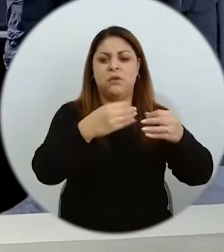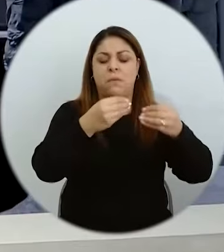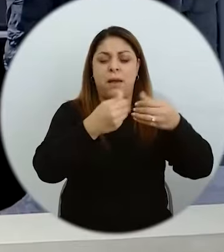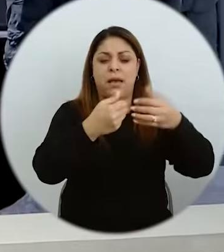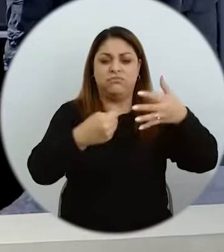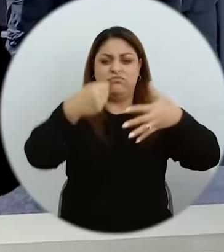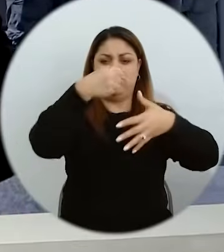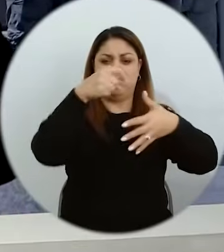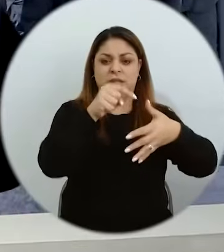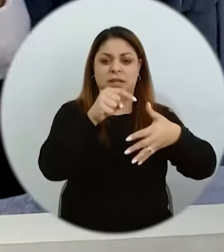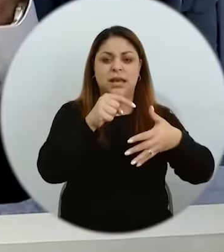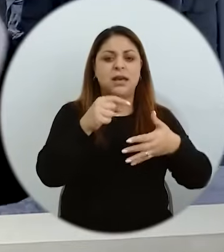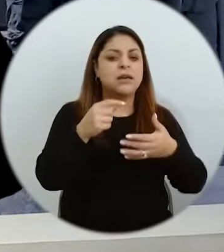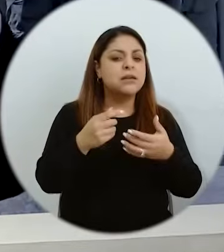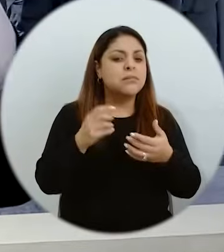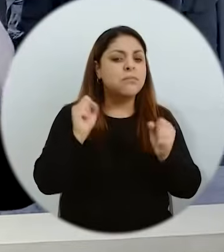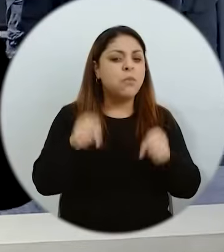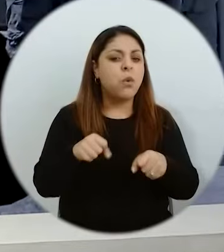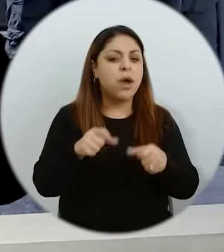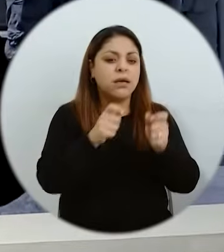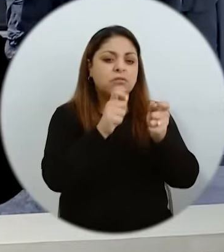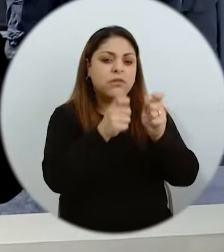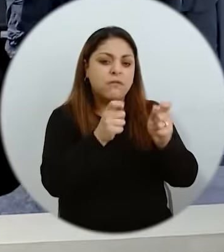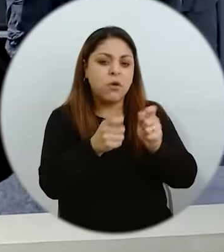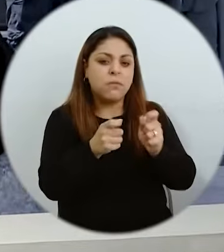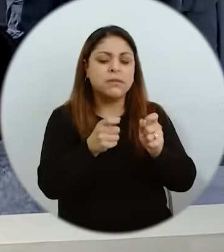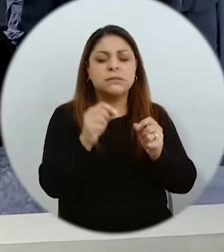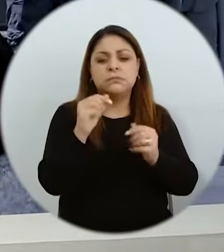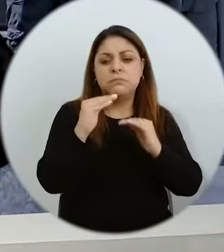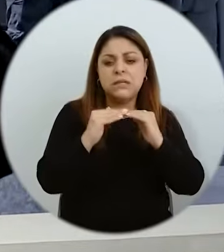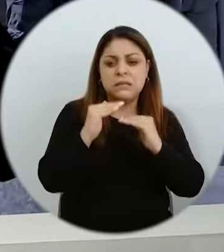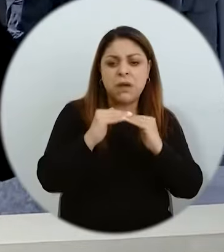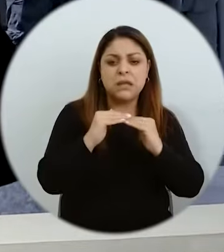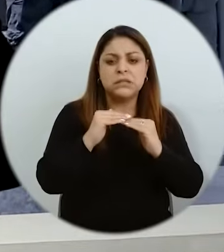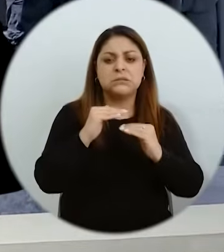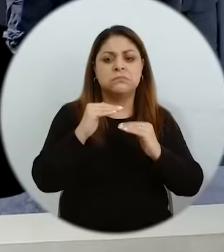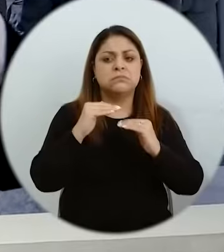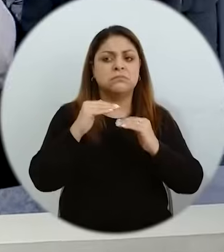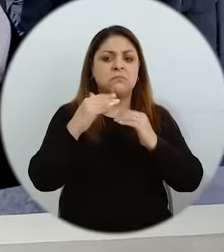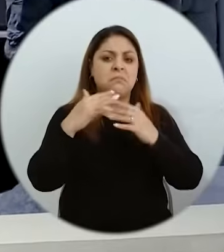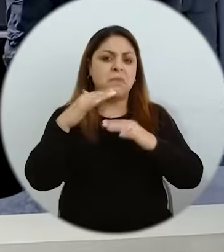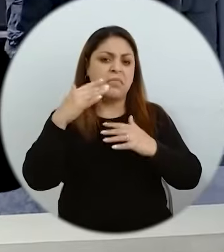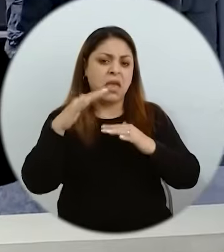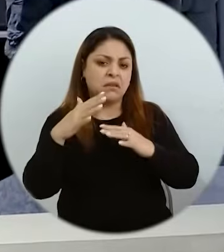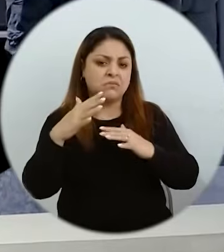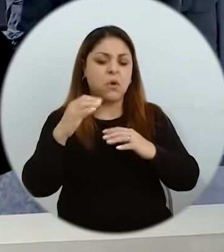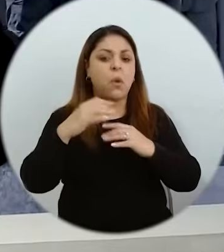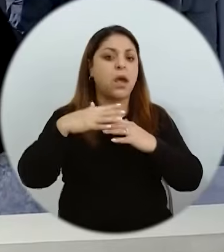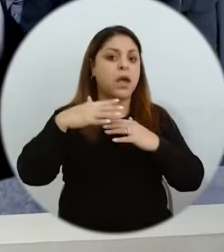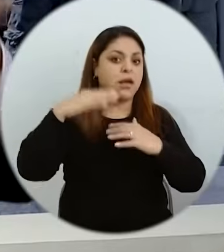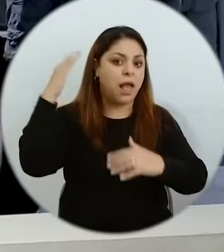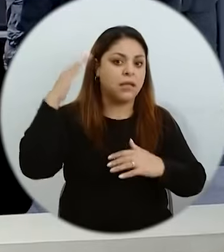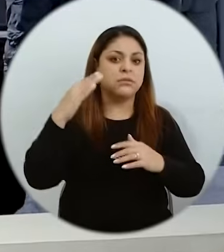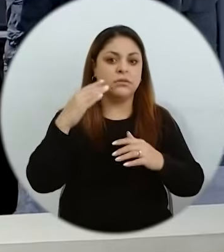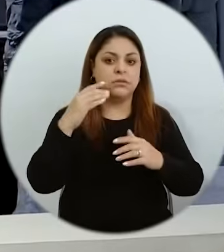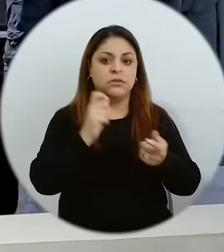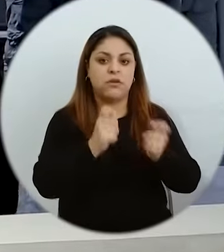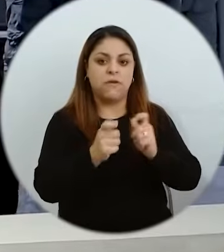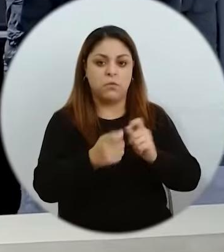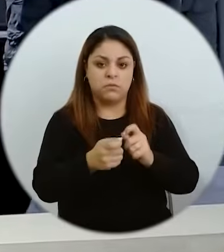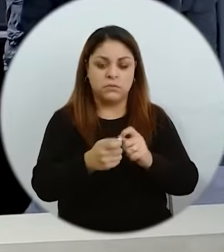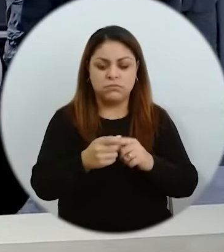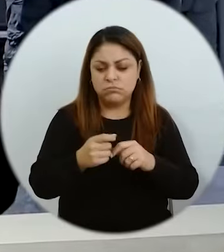abordarlo. Y lo he dicho algunas veces, pueden ser reformas mínimas, pueden ser reformas medianas o grandes